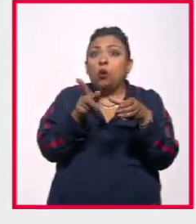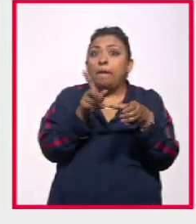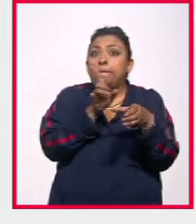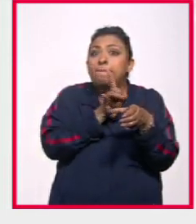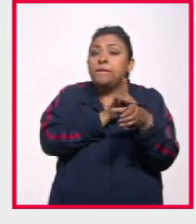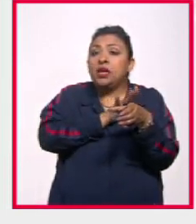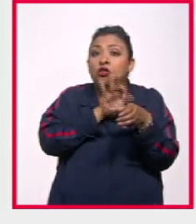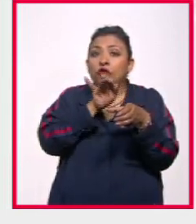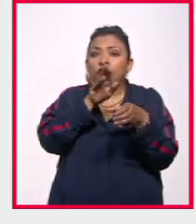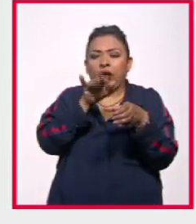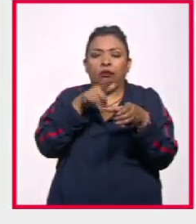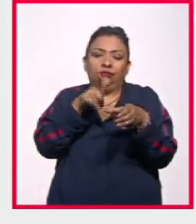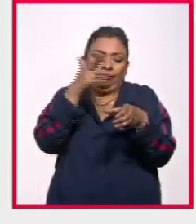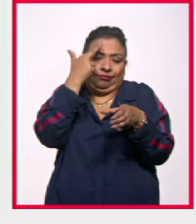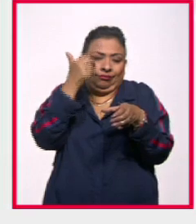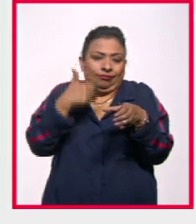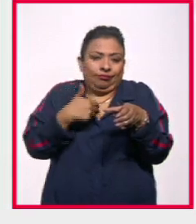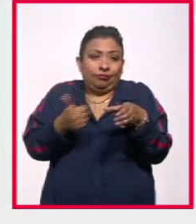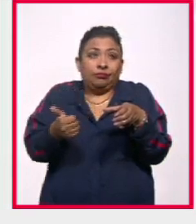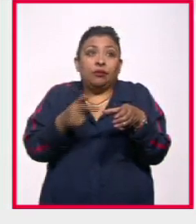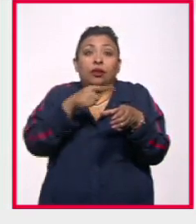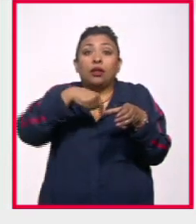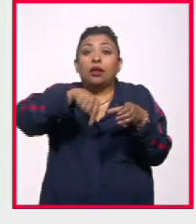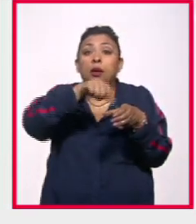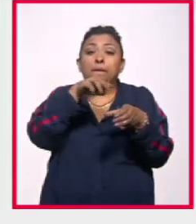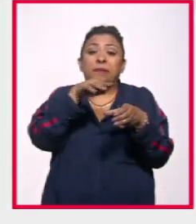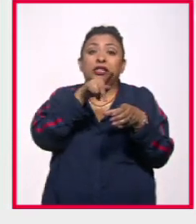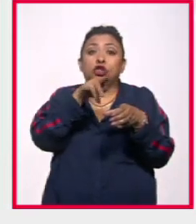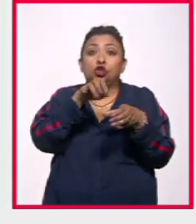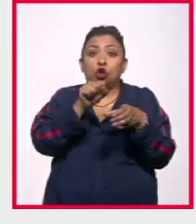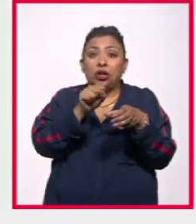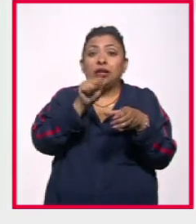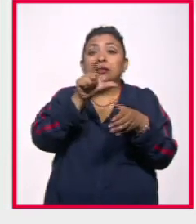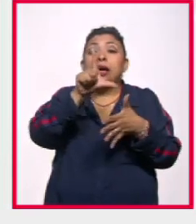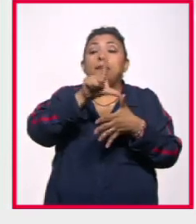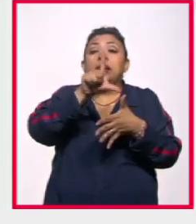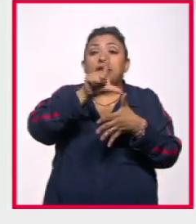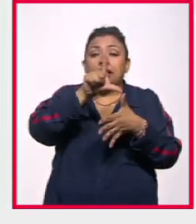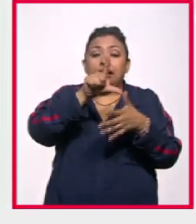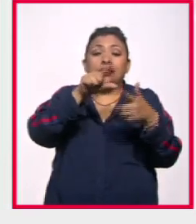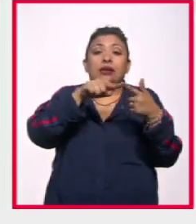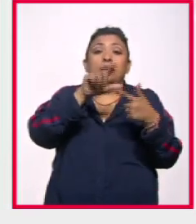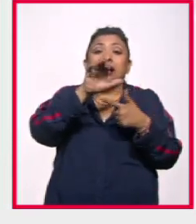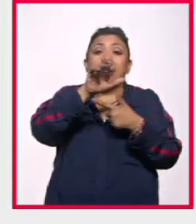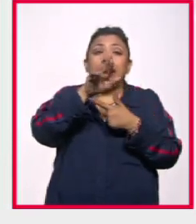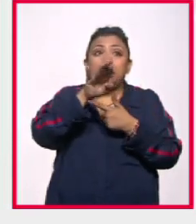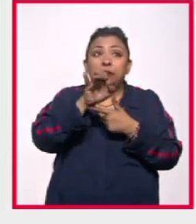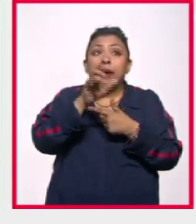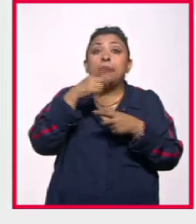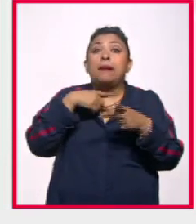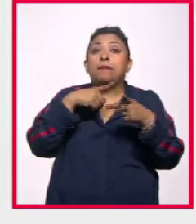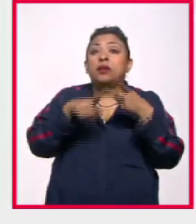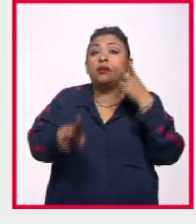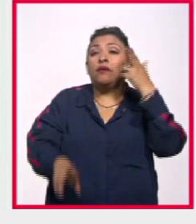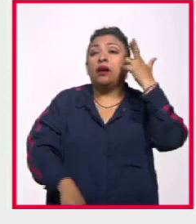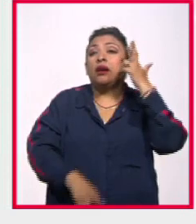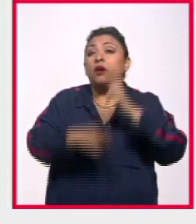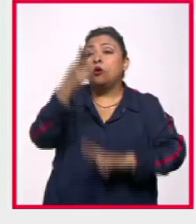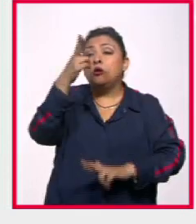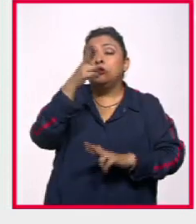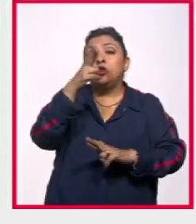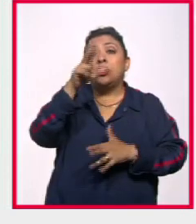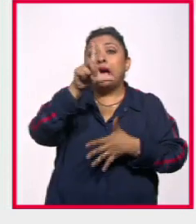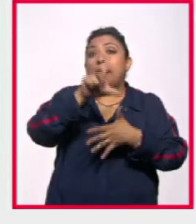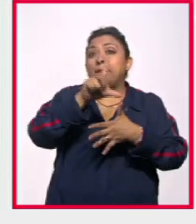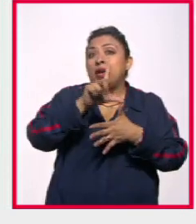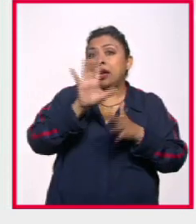temía Franco, y con razón, de masones en América Latina y el Caribe, que iban a iniciar las revoluciones en América